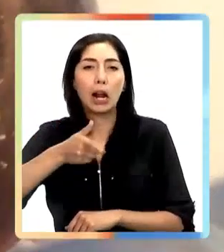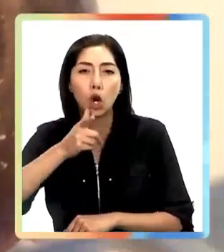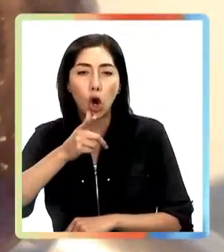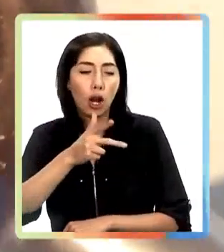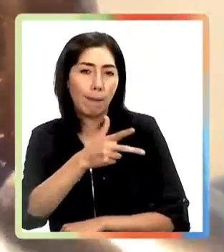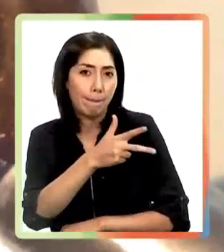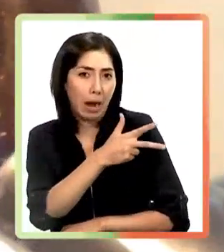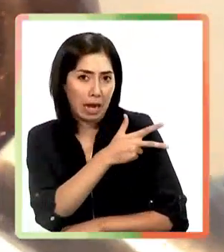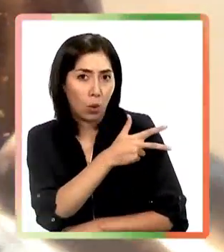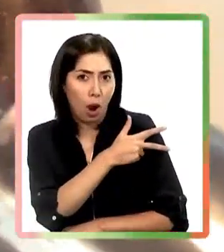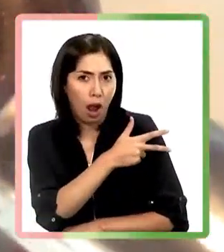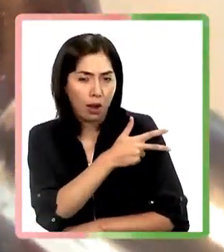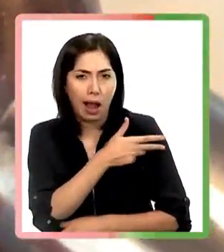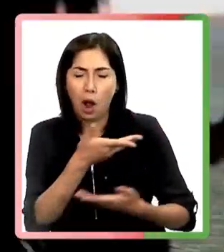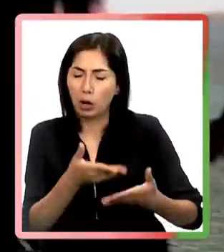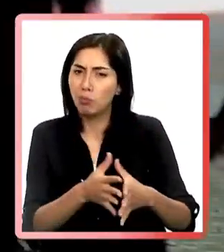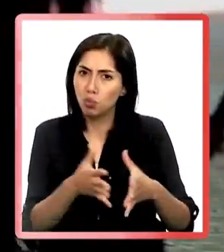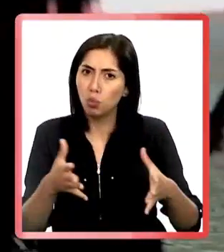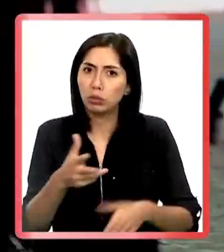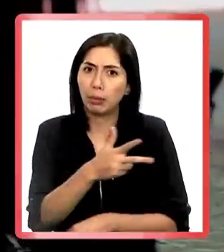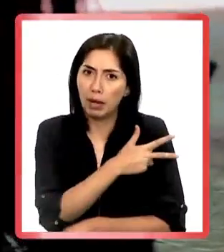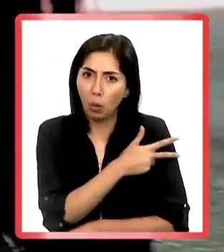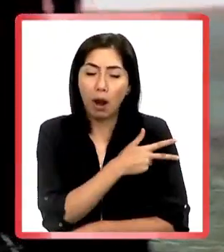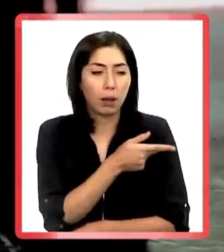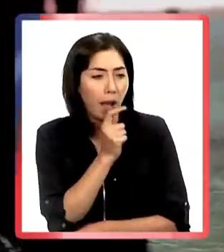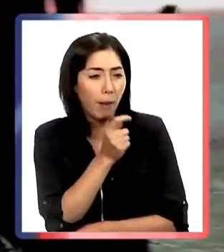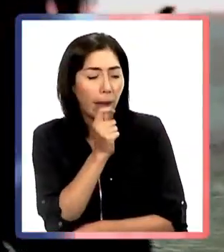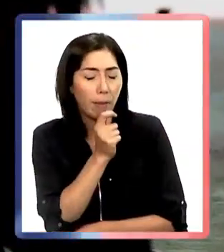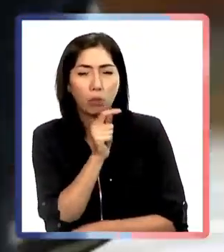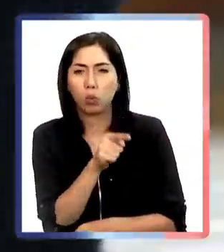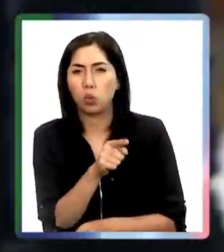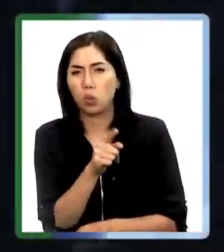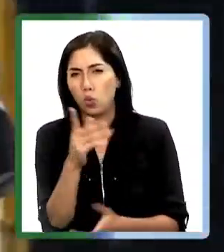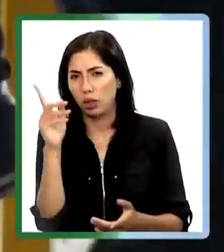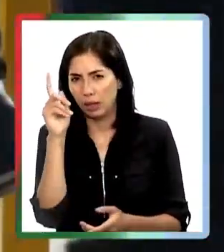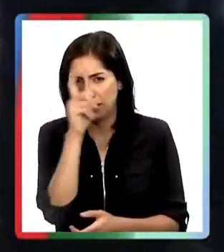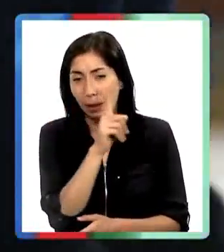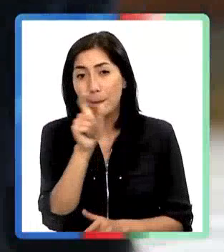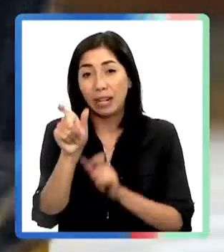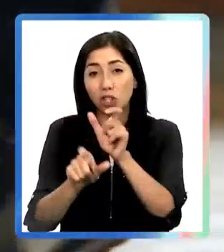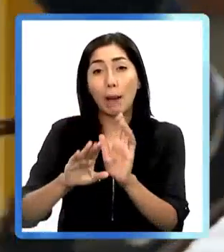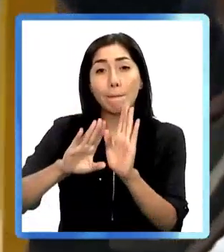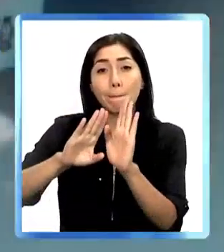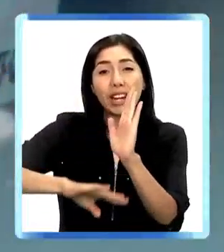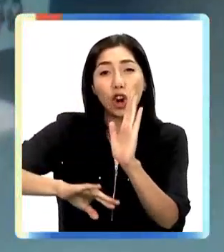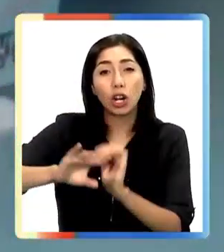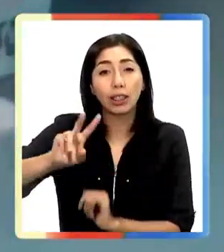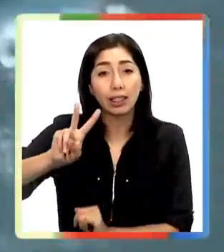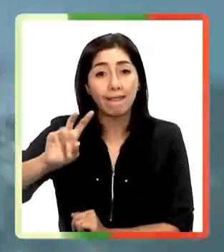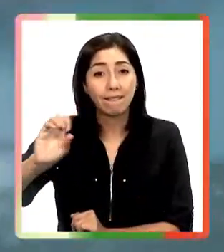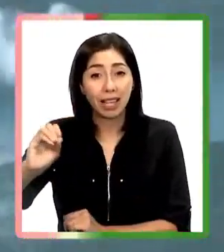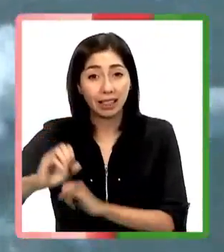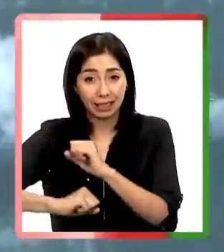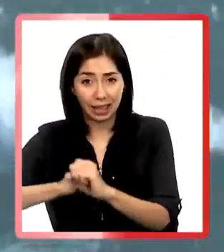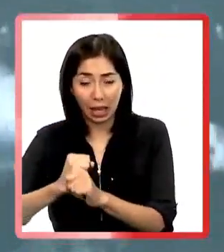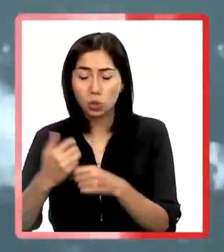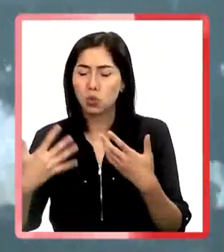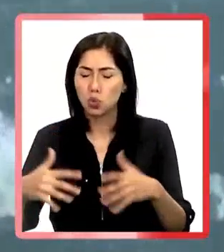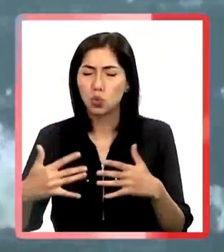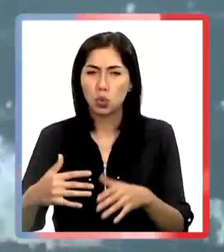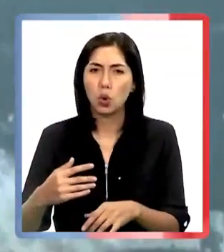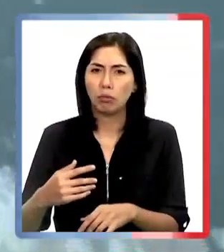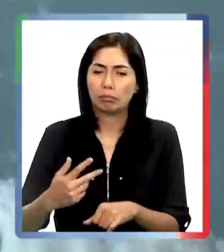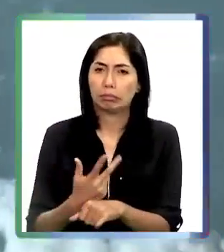sustancias. El alcohol, la marihuana, que se habla tanto de la marihuana que no es nociva. La marihuana es muy dañina en niños menores de 20 años.